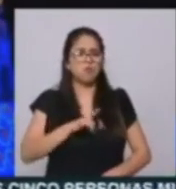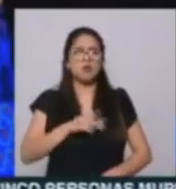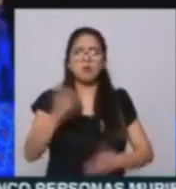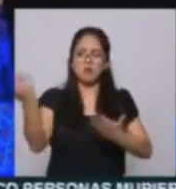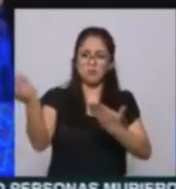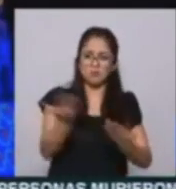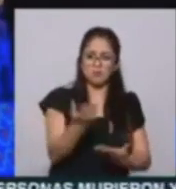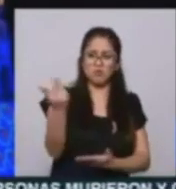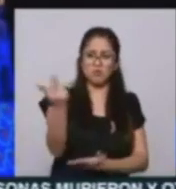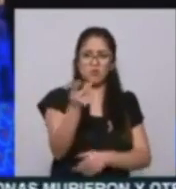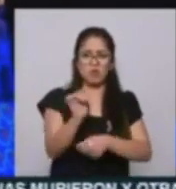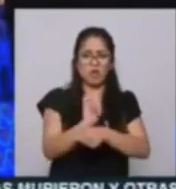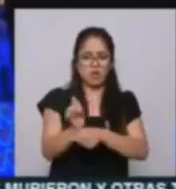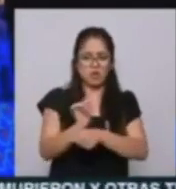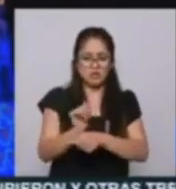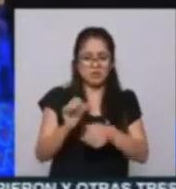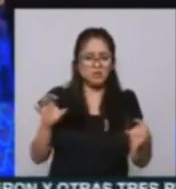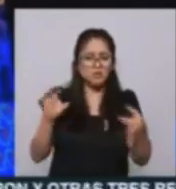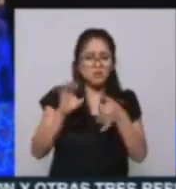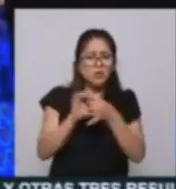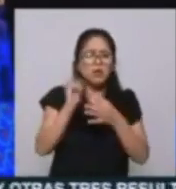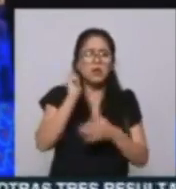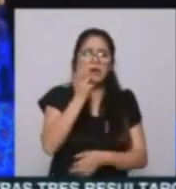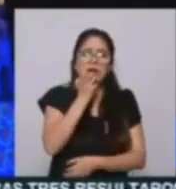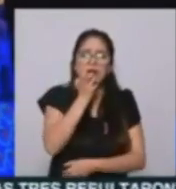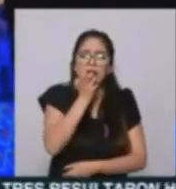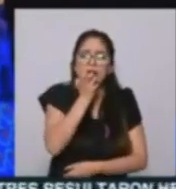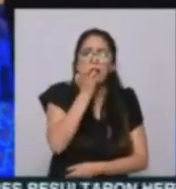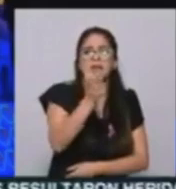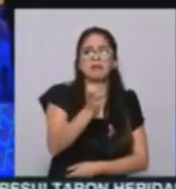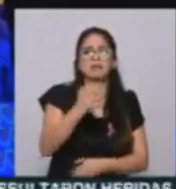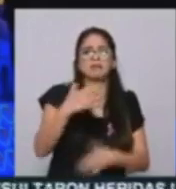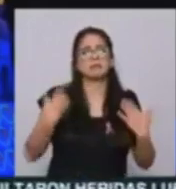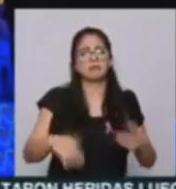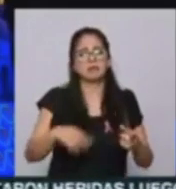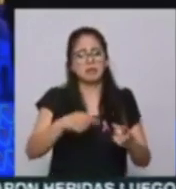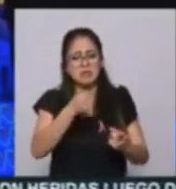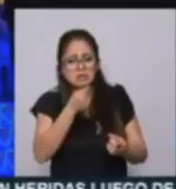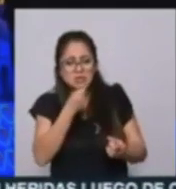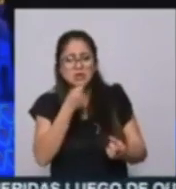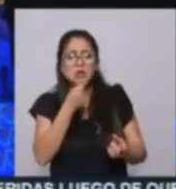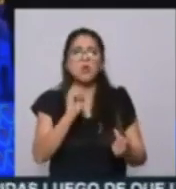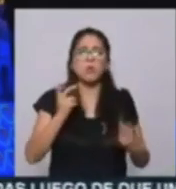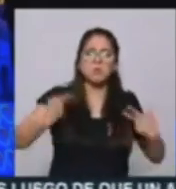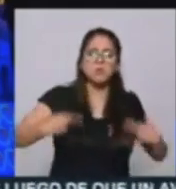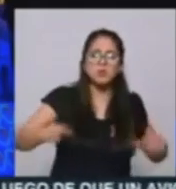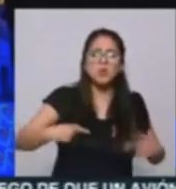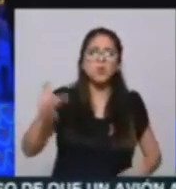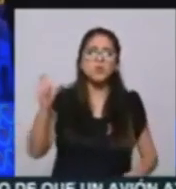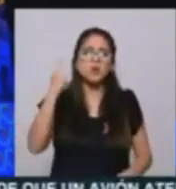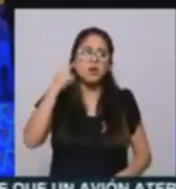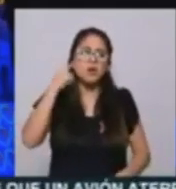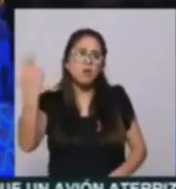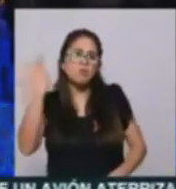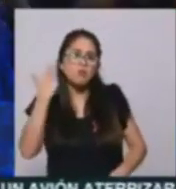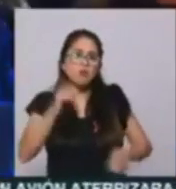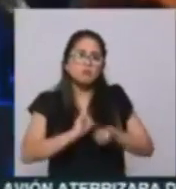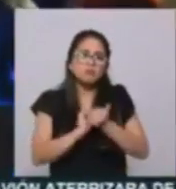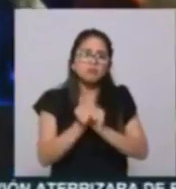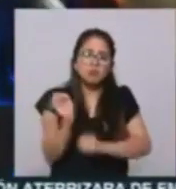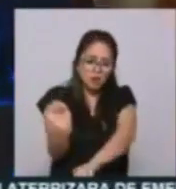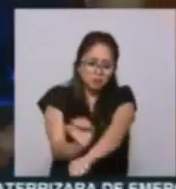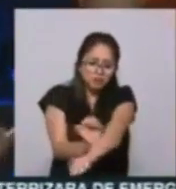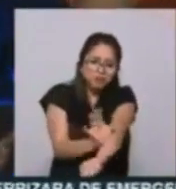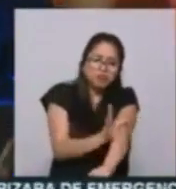las actrices aquí también en la mesa. Me dio miedo el grito, y no hay persona o niño que no se llene de escalofríos con este